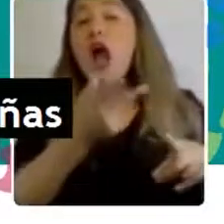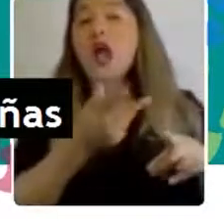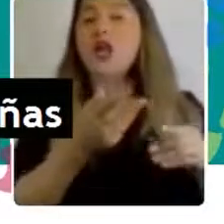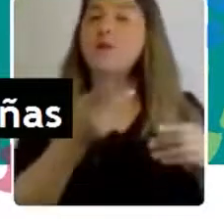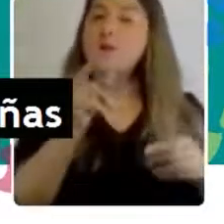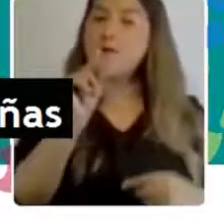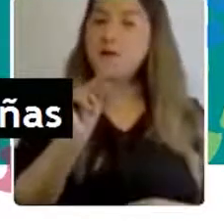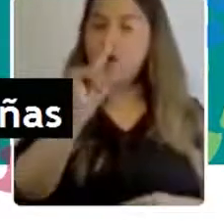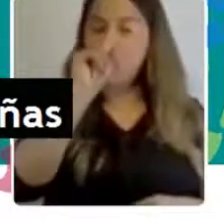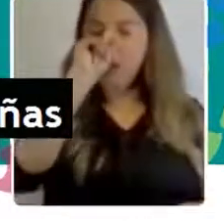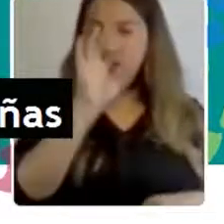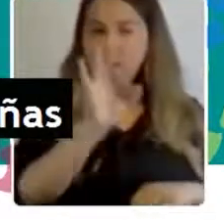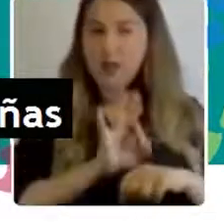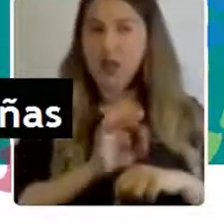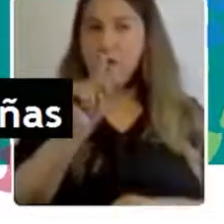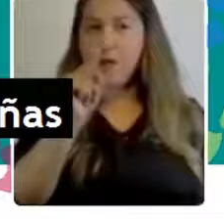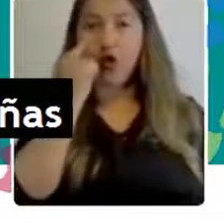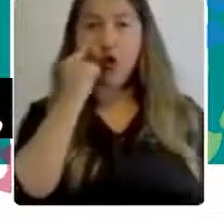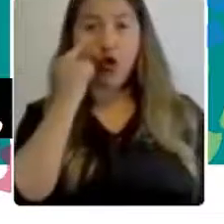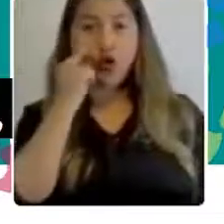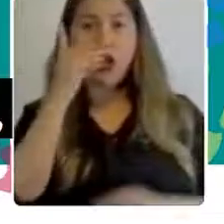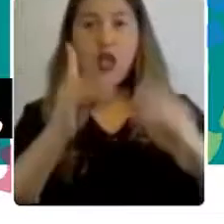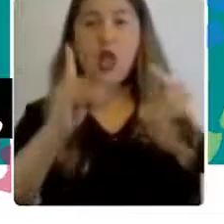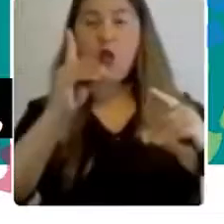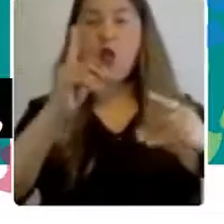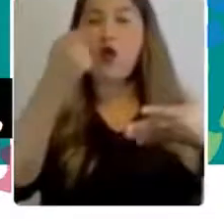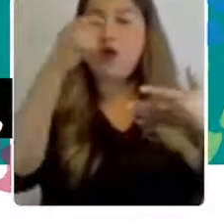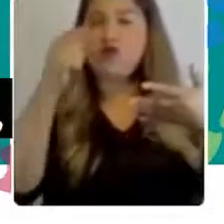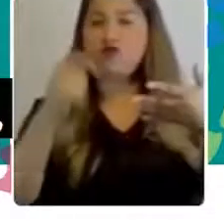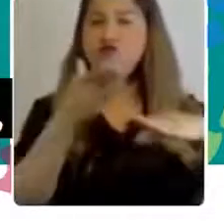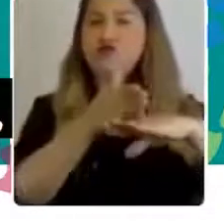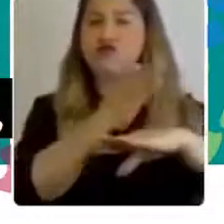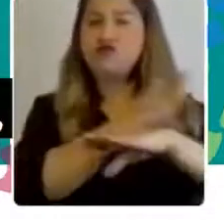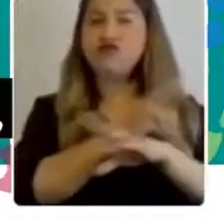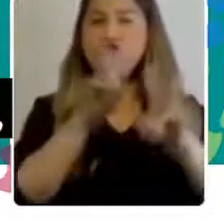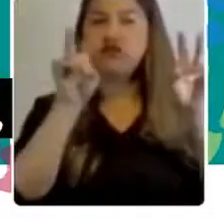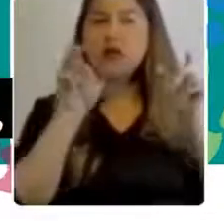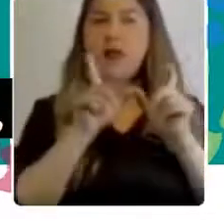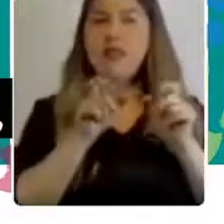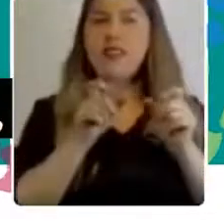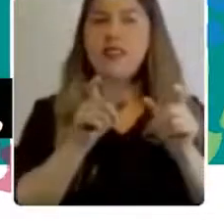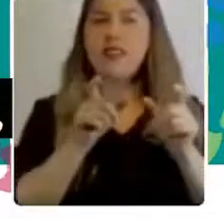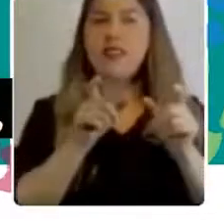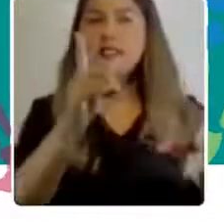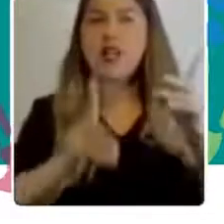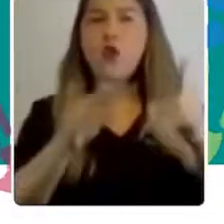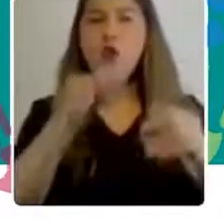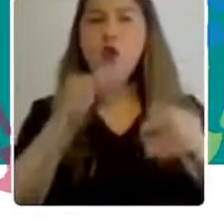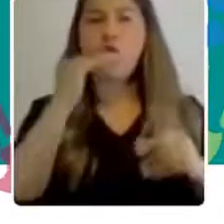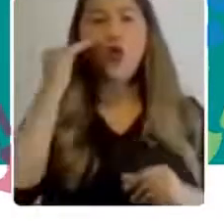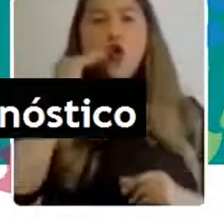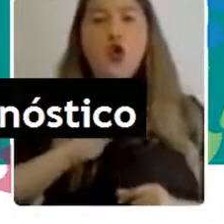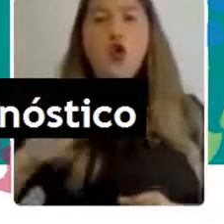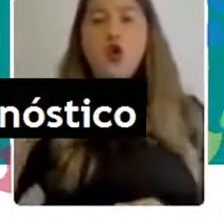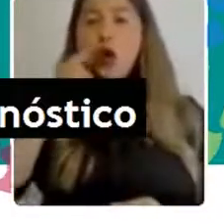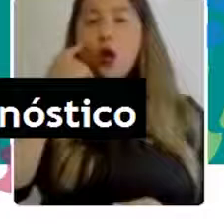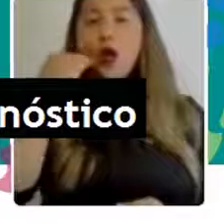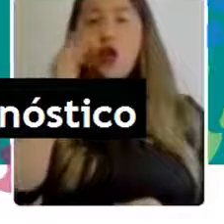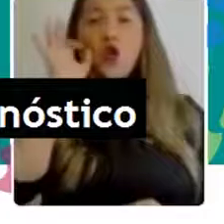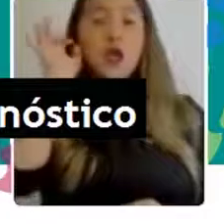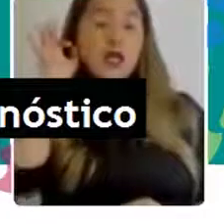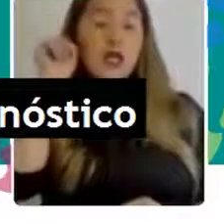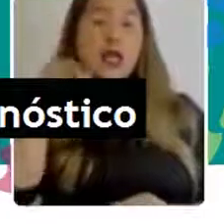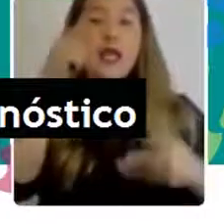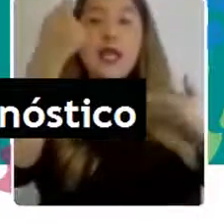de cáncer en niños y niñas que también están cubiertos. Se cubren en estos casos diagnóstico, tratamiento y seguimiento. En el